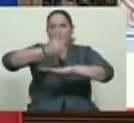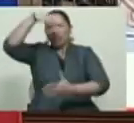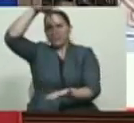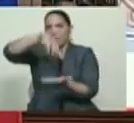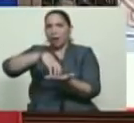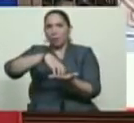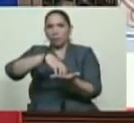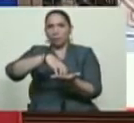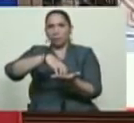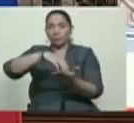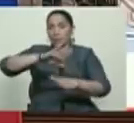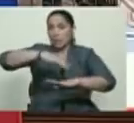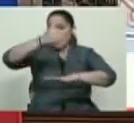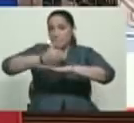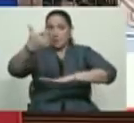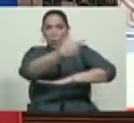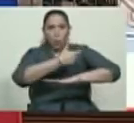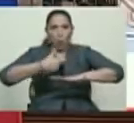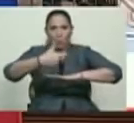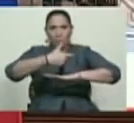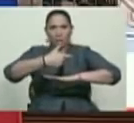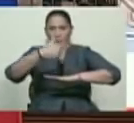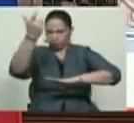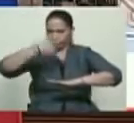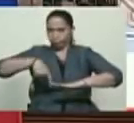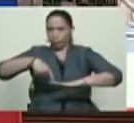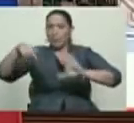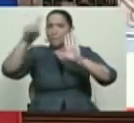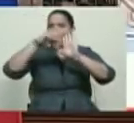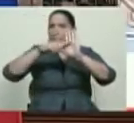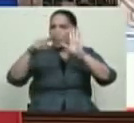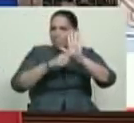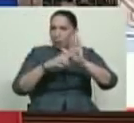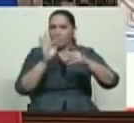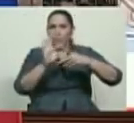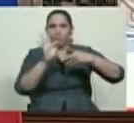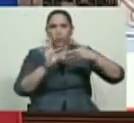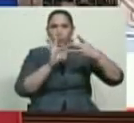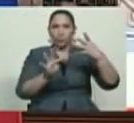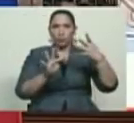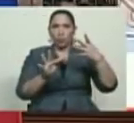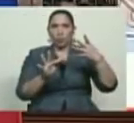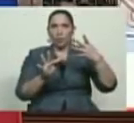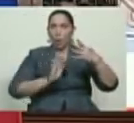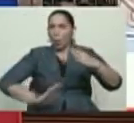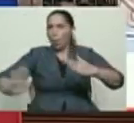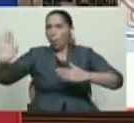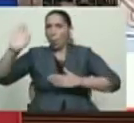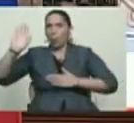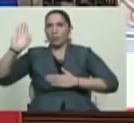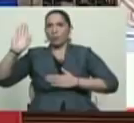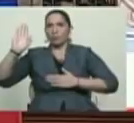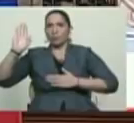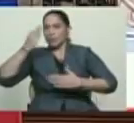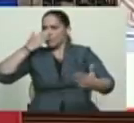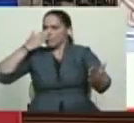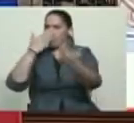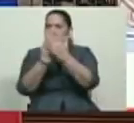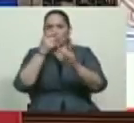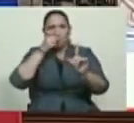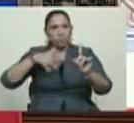y jefe de gobierno en cumplimiento de mis funciones que juré frente al